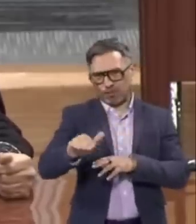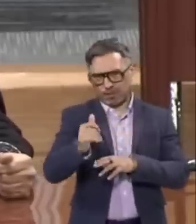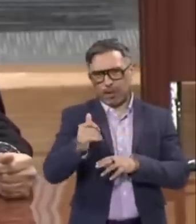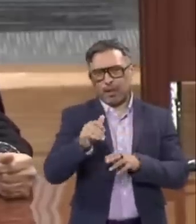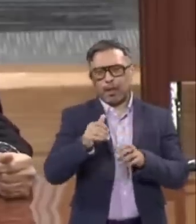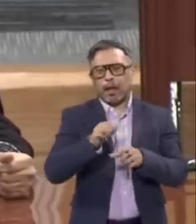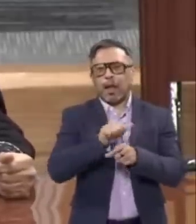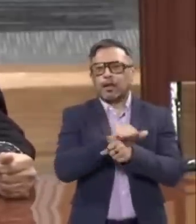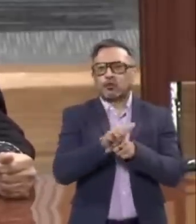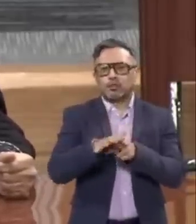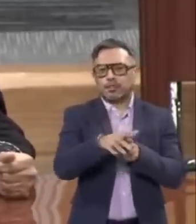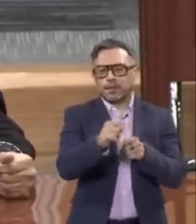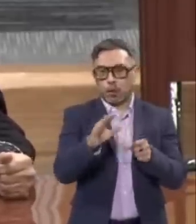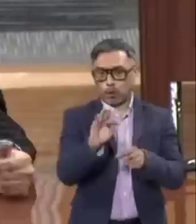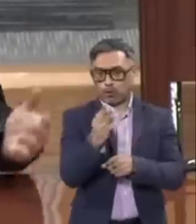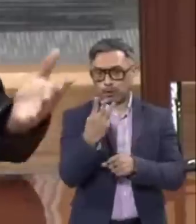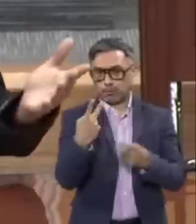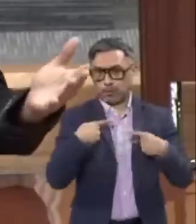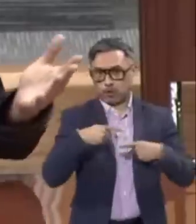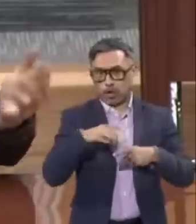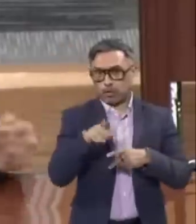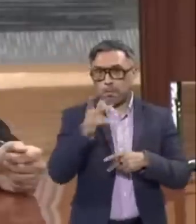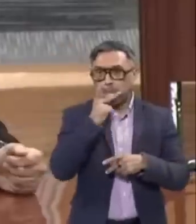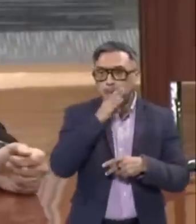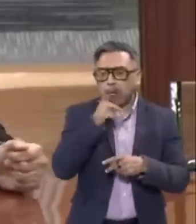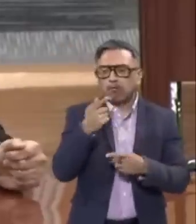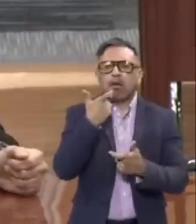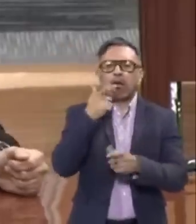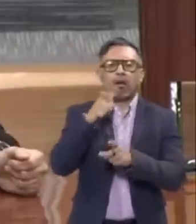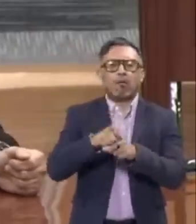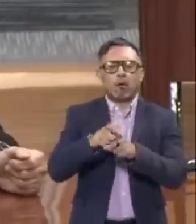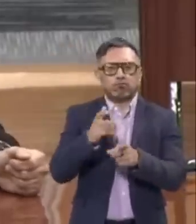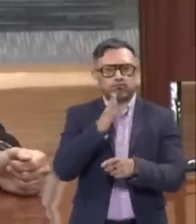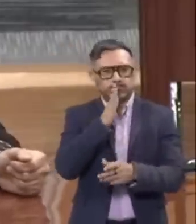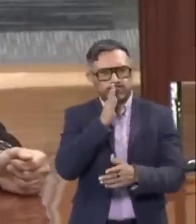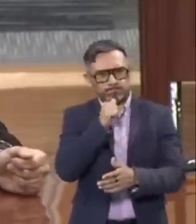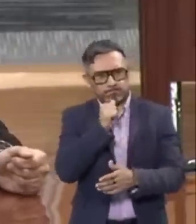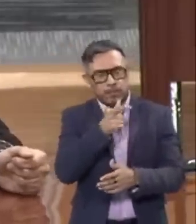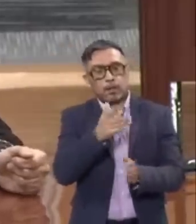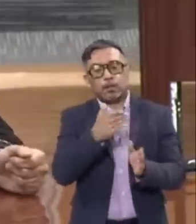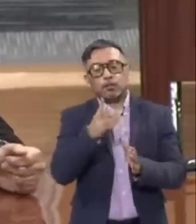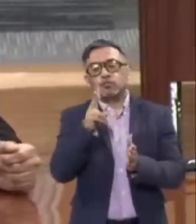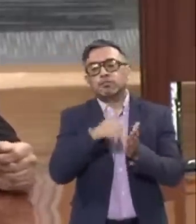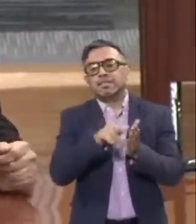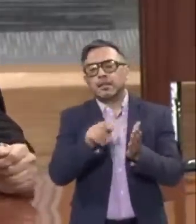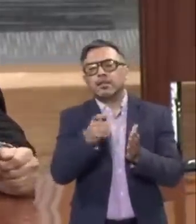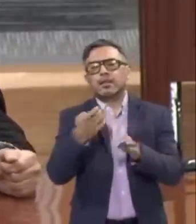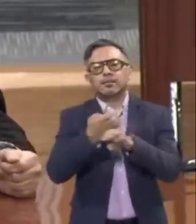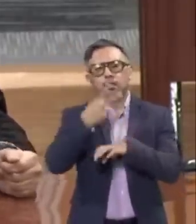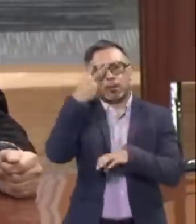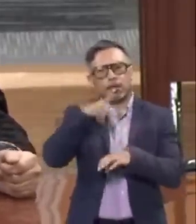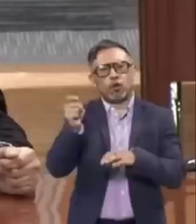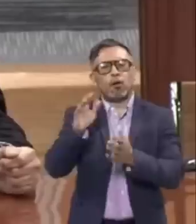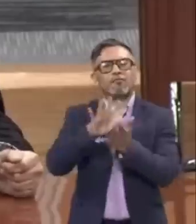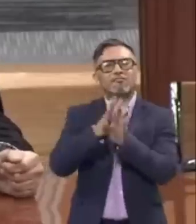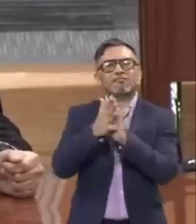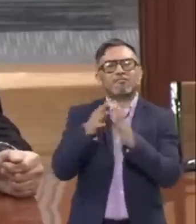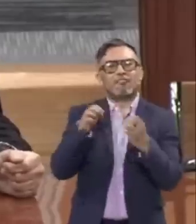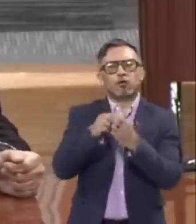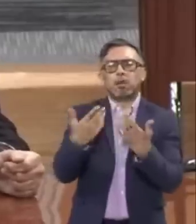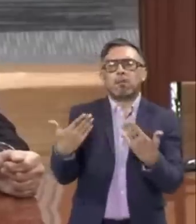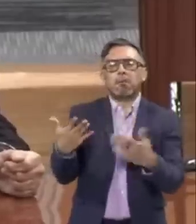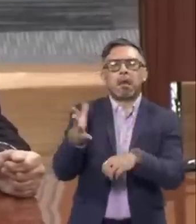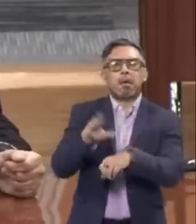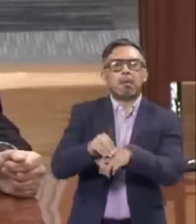Ayotzinapa. En 2017 permitieron el fraude en el Estado de México. Pero por fortuna, en